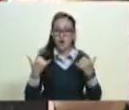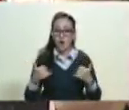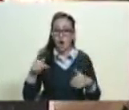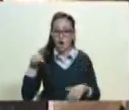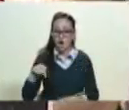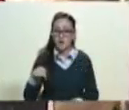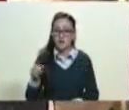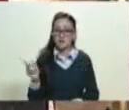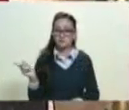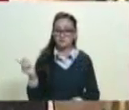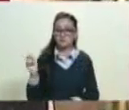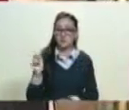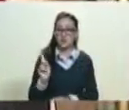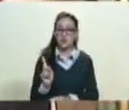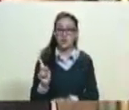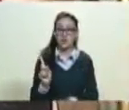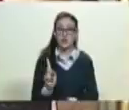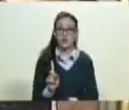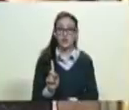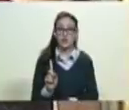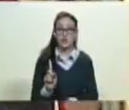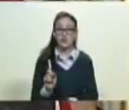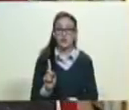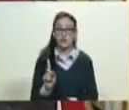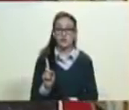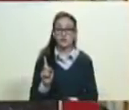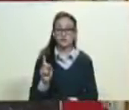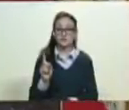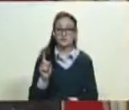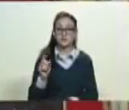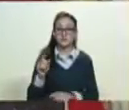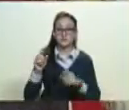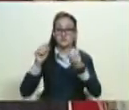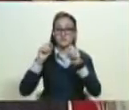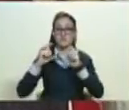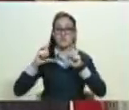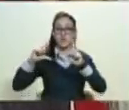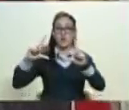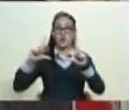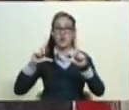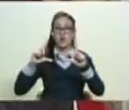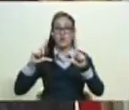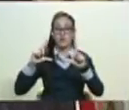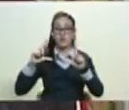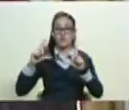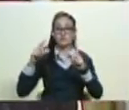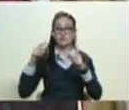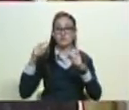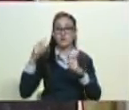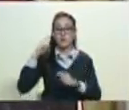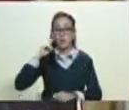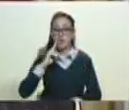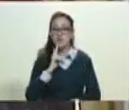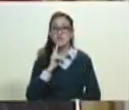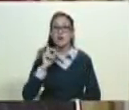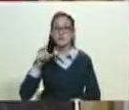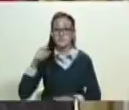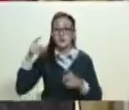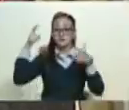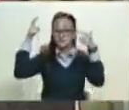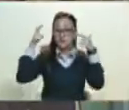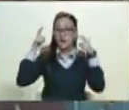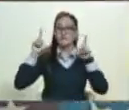con el retrato de nuestro padre libertador, Simón Bolívar, y de nuestro comandante eterno, Hugo Chávez